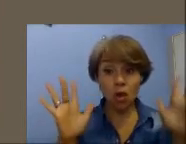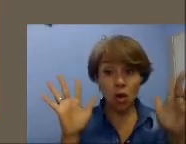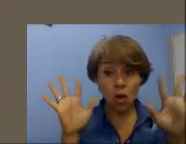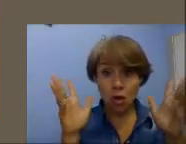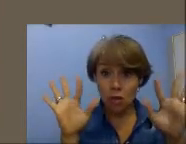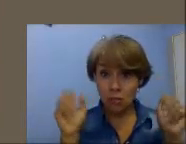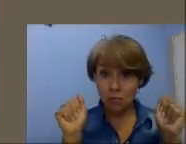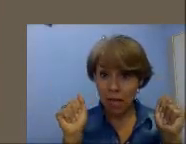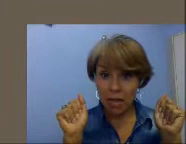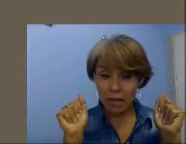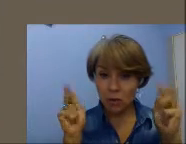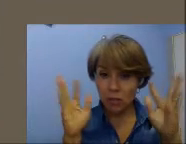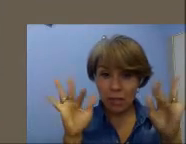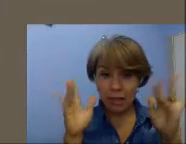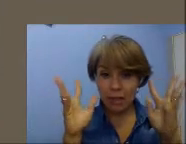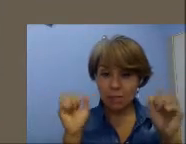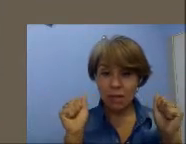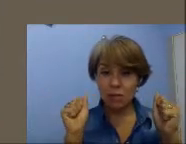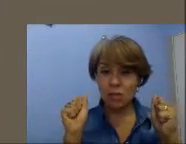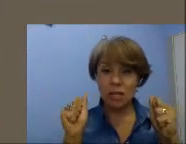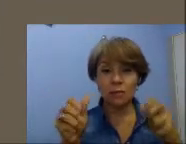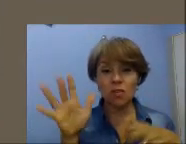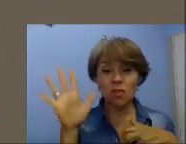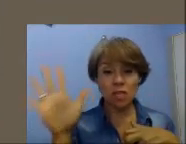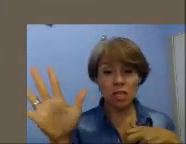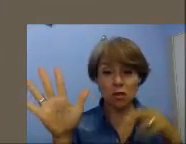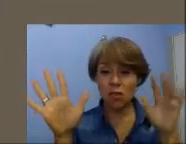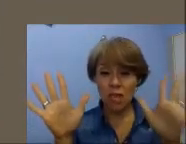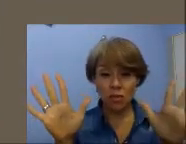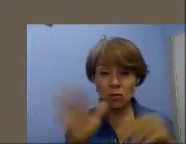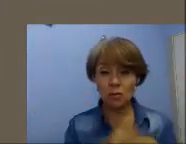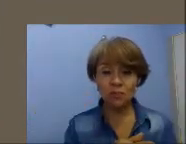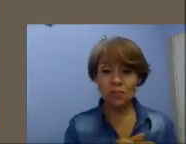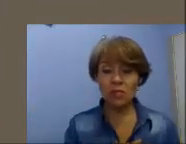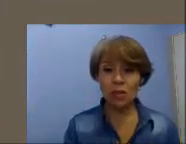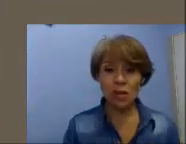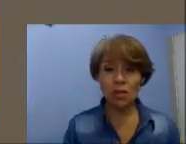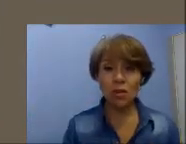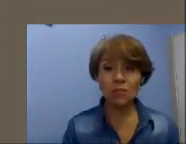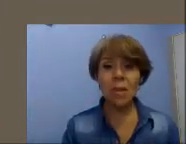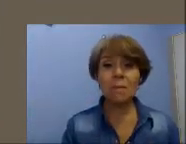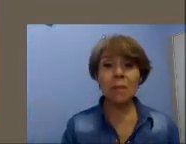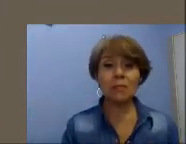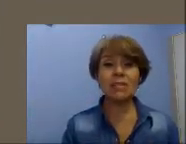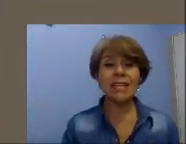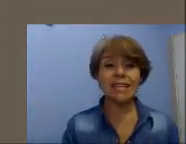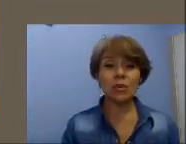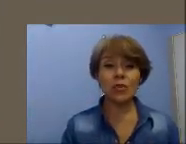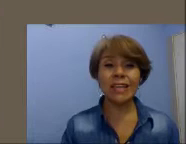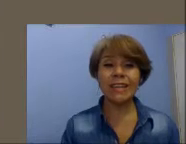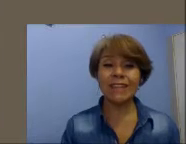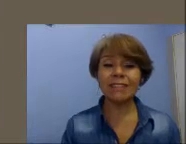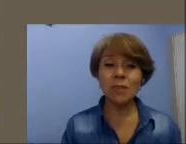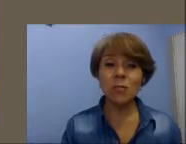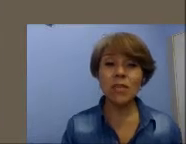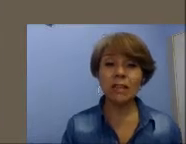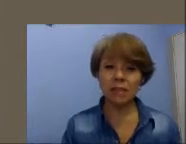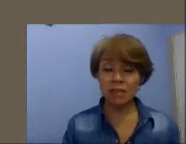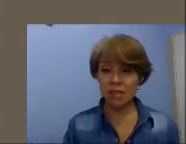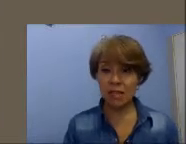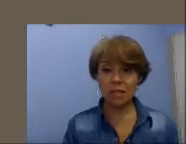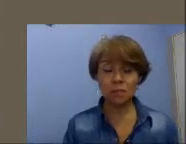tenemos dos manos y en cada mano tenemos cinco dedos. ¿De acuerdo? Vamos a recordar qué